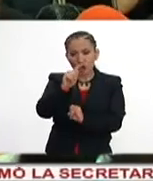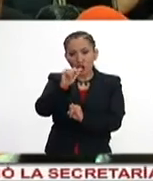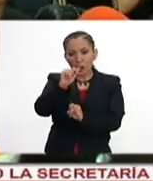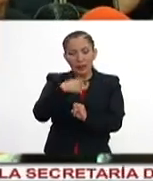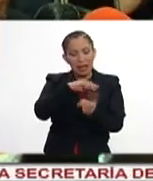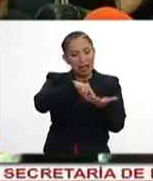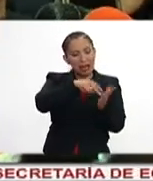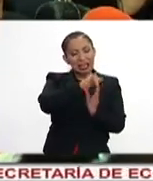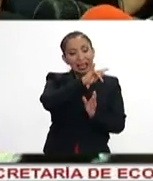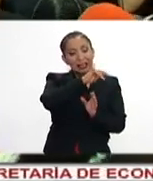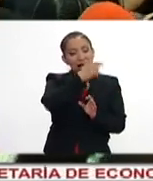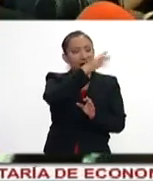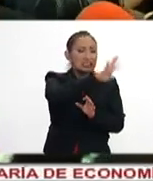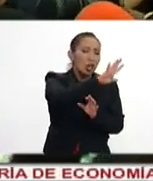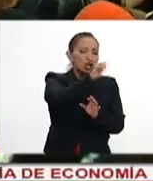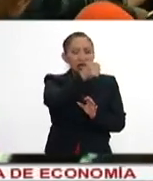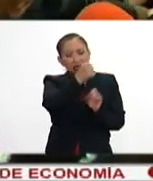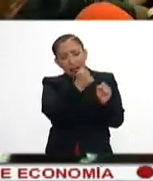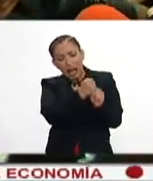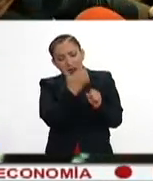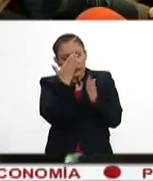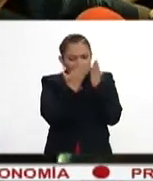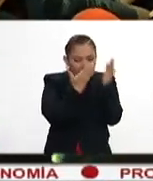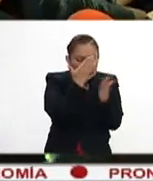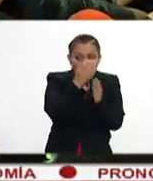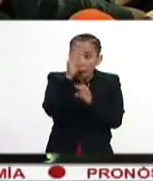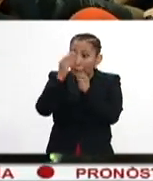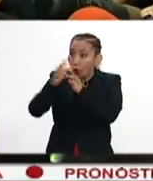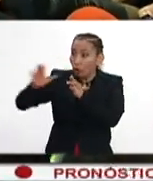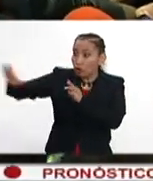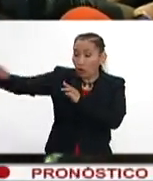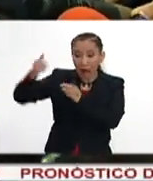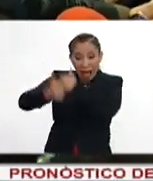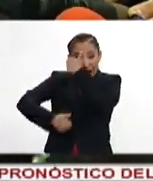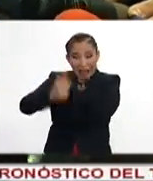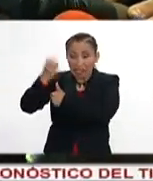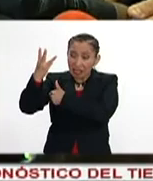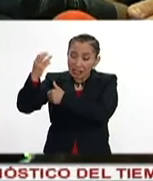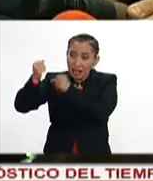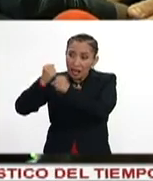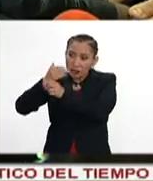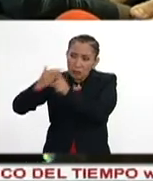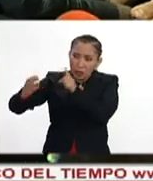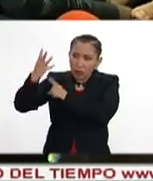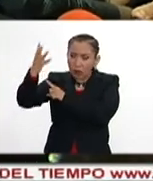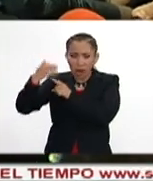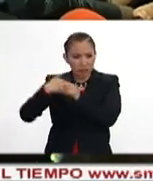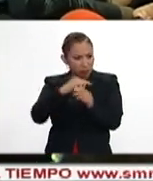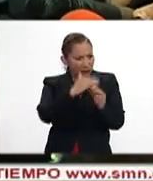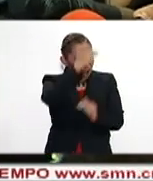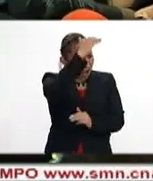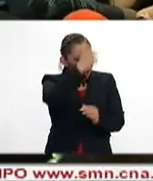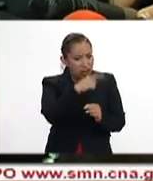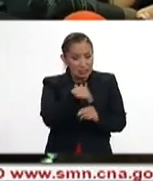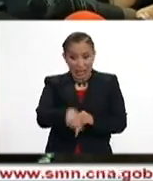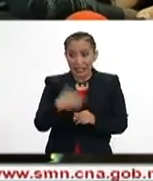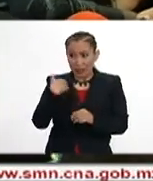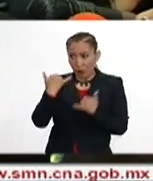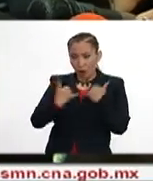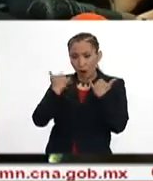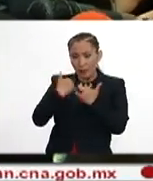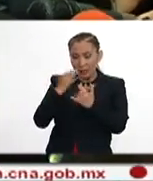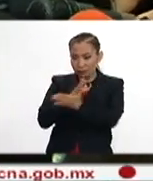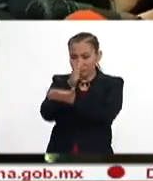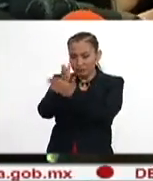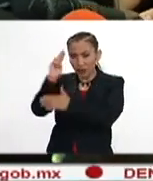entre 5 y 6 años. En todo el mundo ya, una carrera de ingeniería dura entre 3 años y medio y 4. Es decir, un joven que está